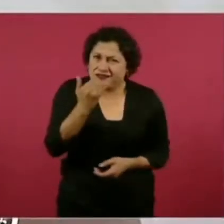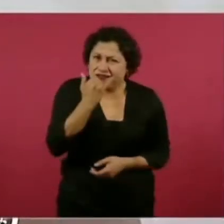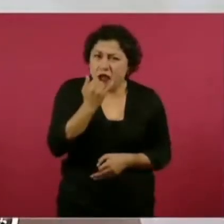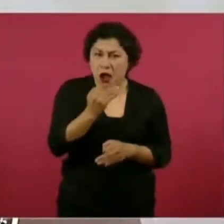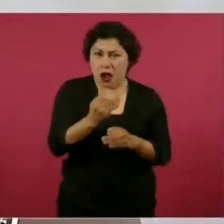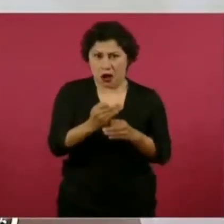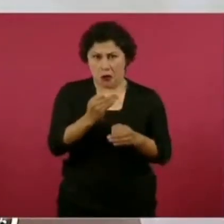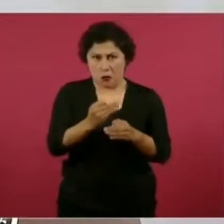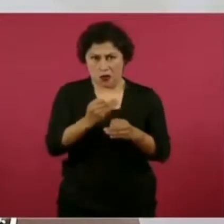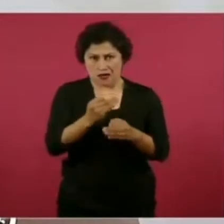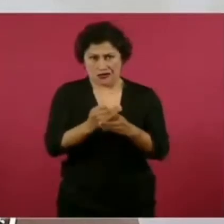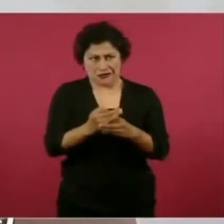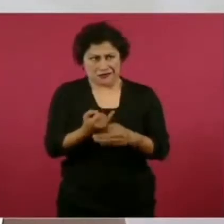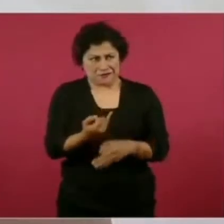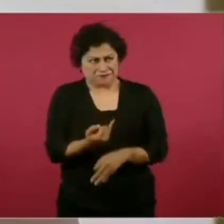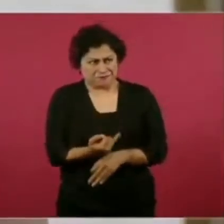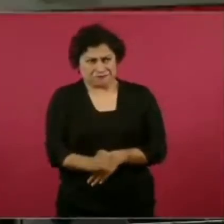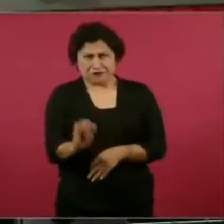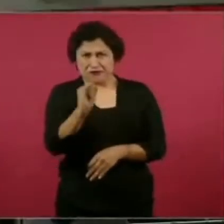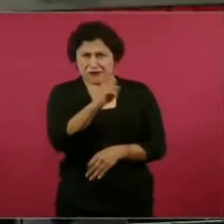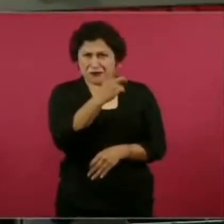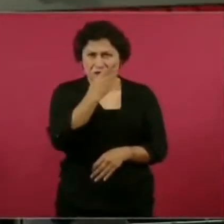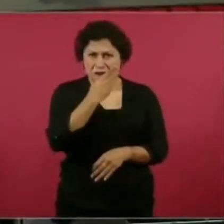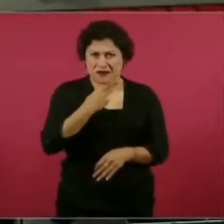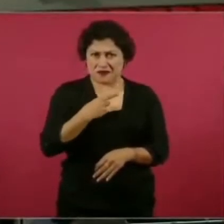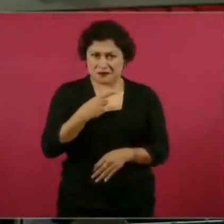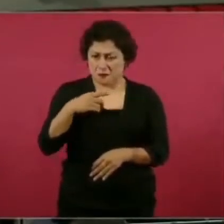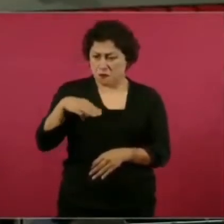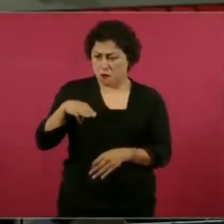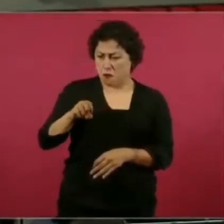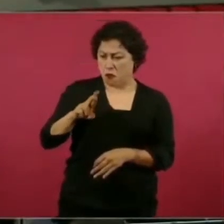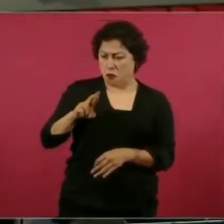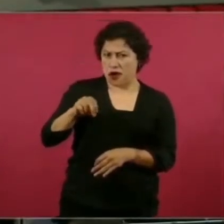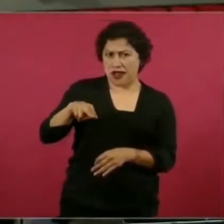de que hay una sobrerepresentación